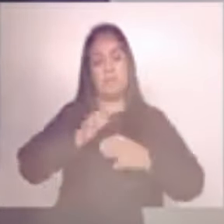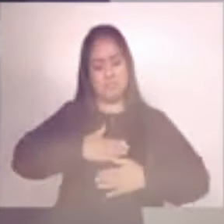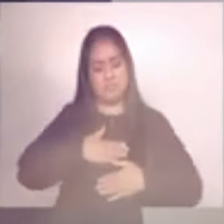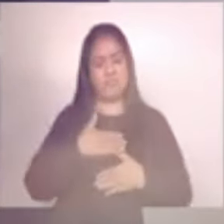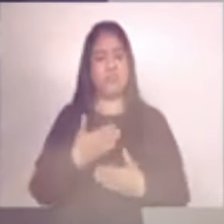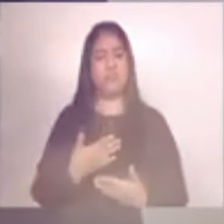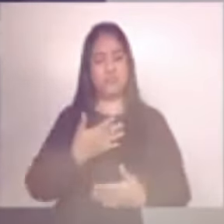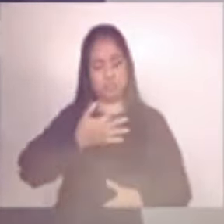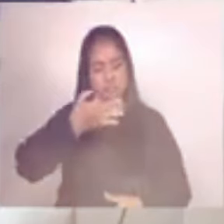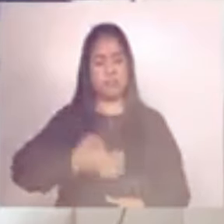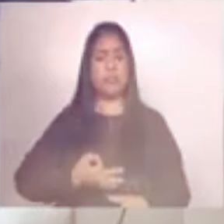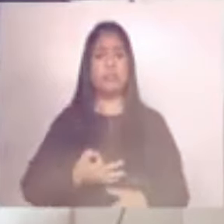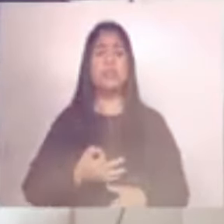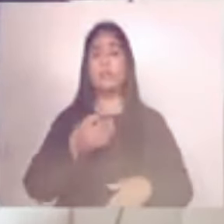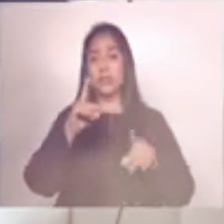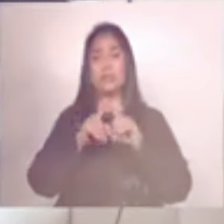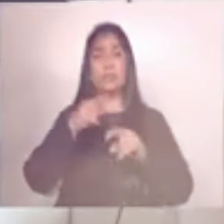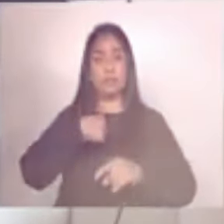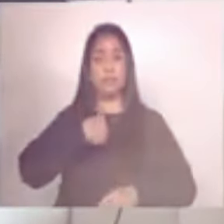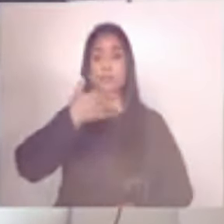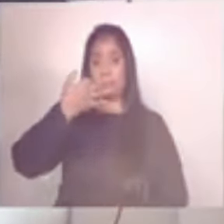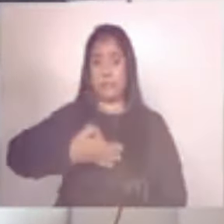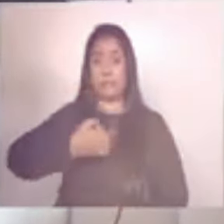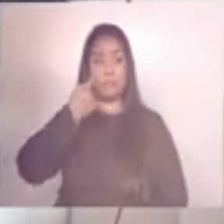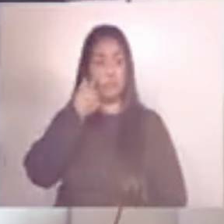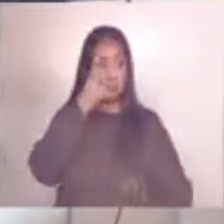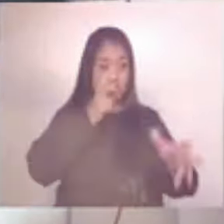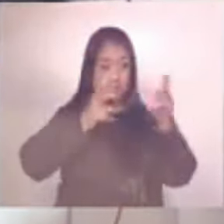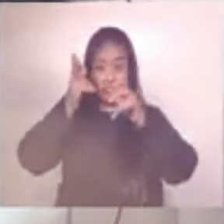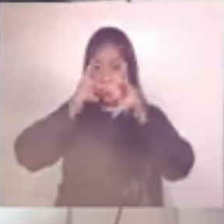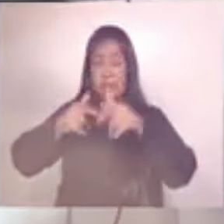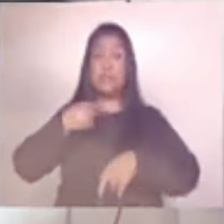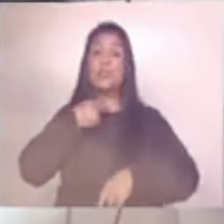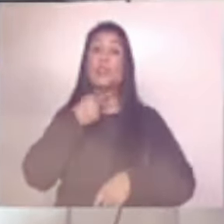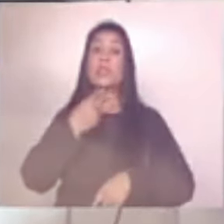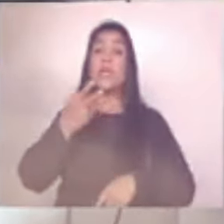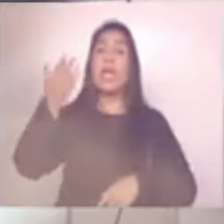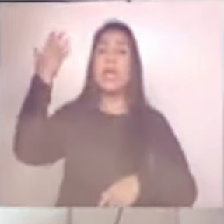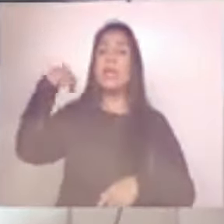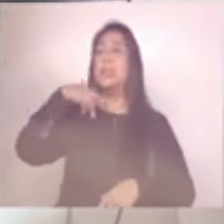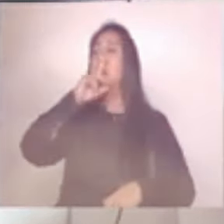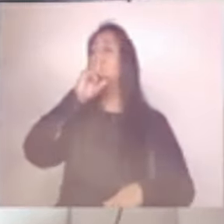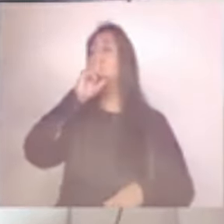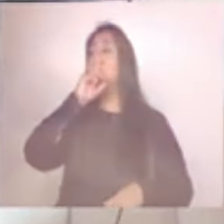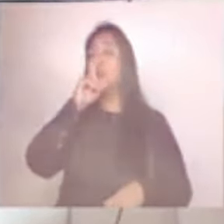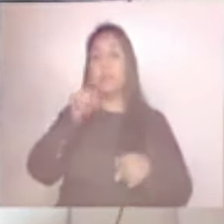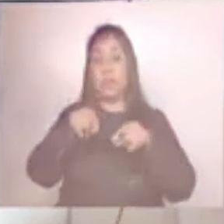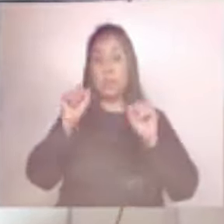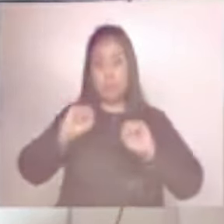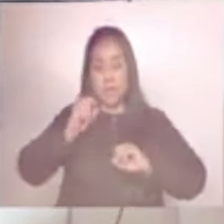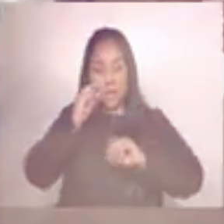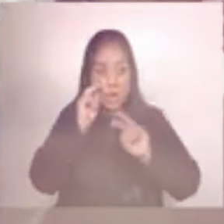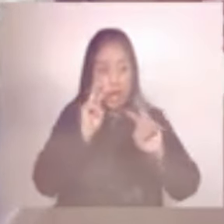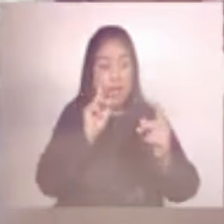abierta. Tengo la certeza de que escuchar esas voces antes silenciadas y poder